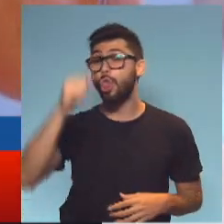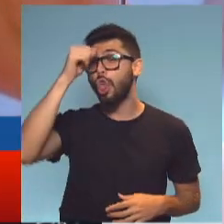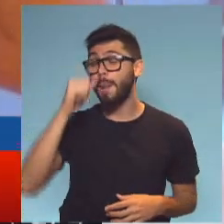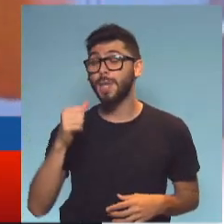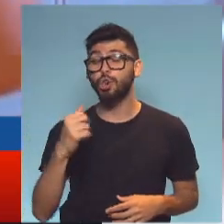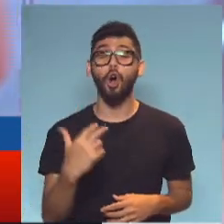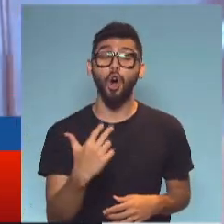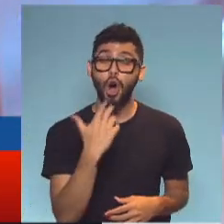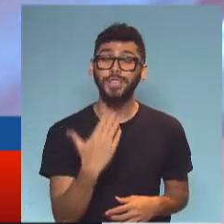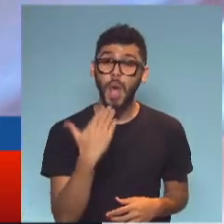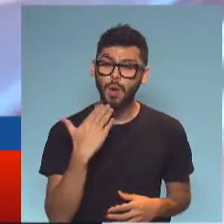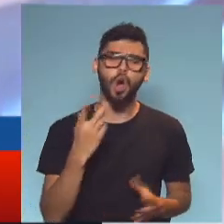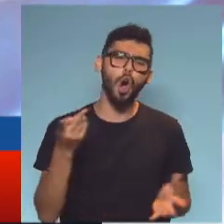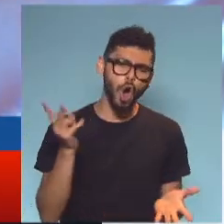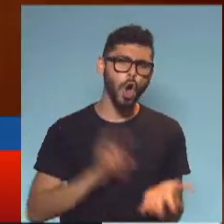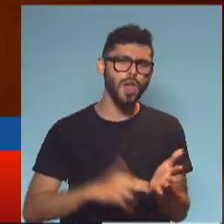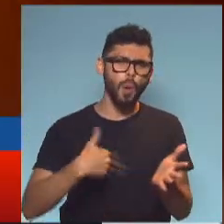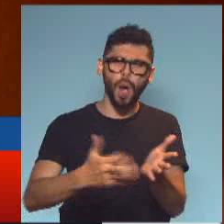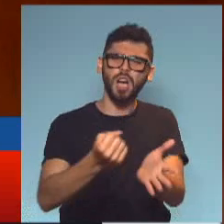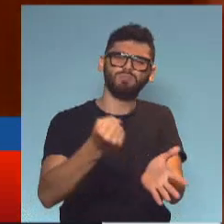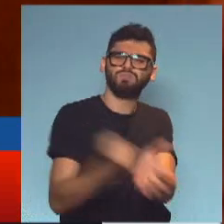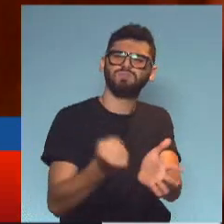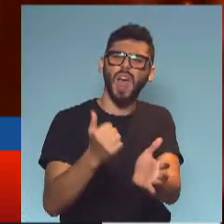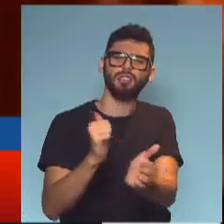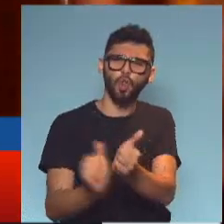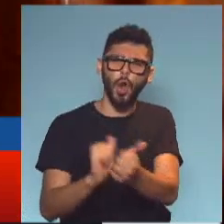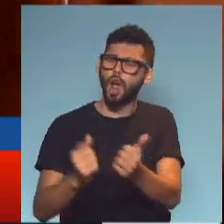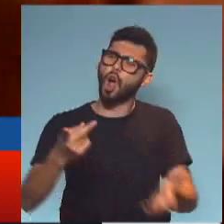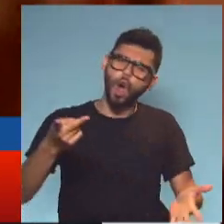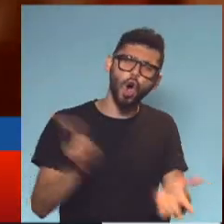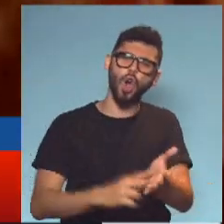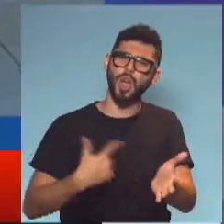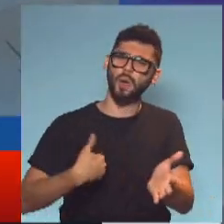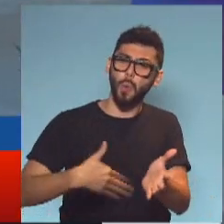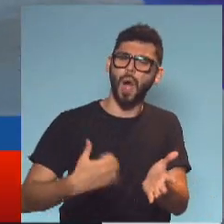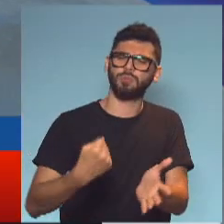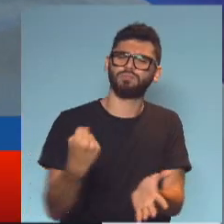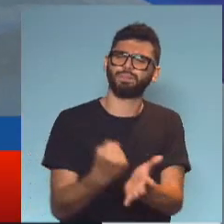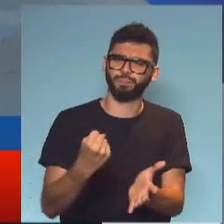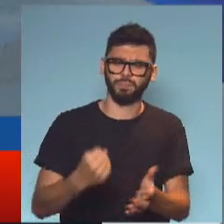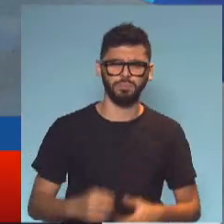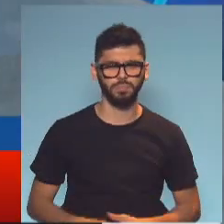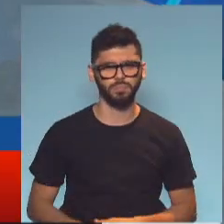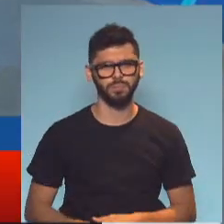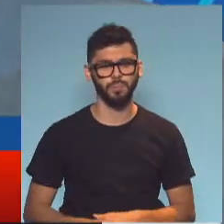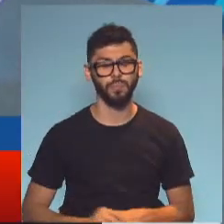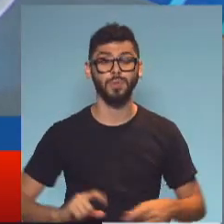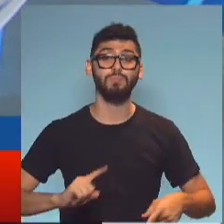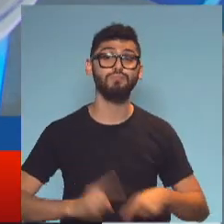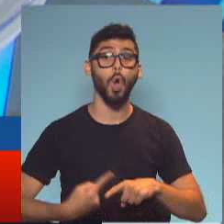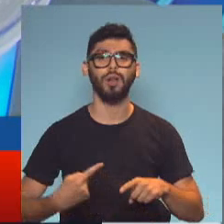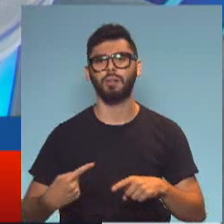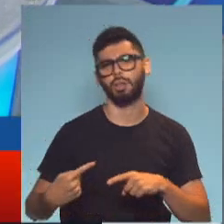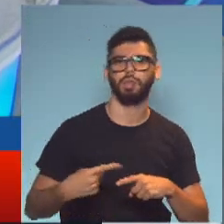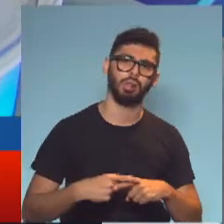la historia nuevamente hablará, nuevamente se pronunciará. Esta historia de vaivenes políticos que es